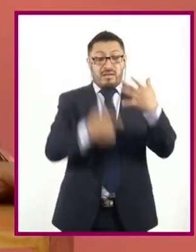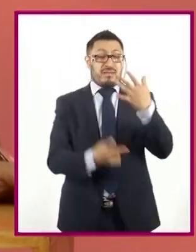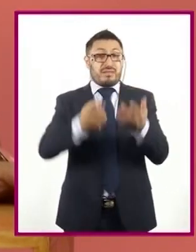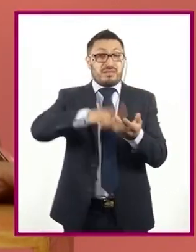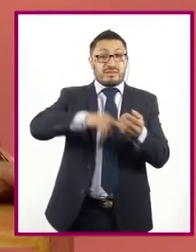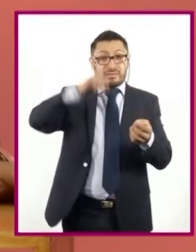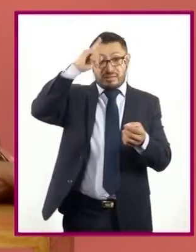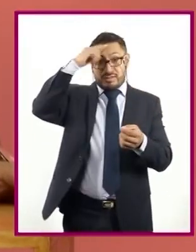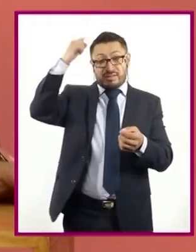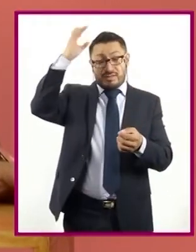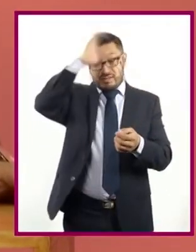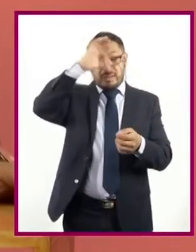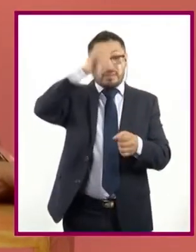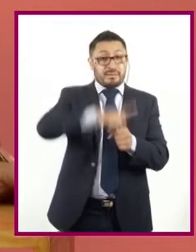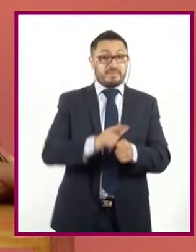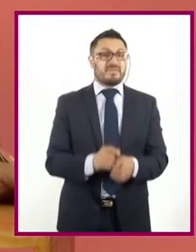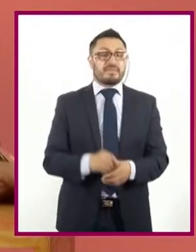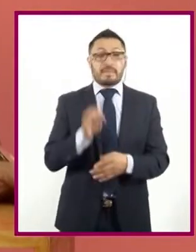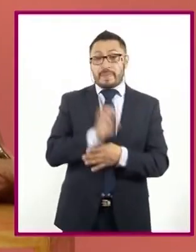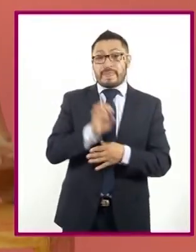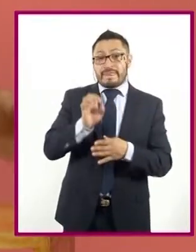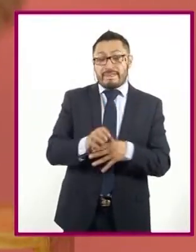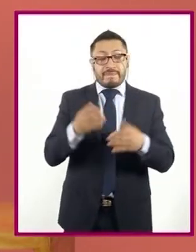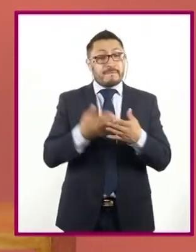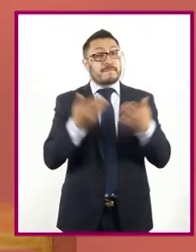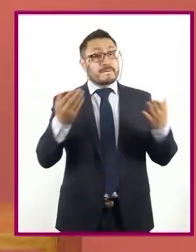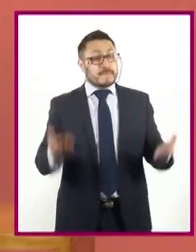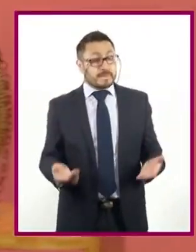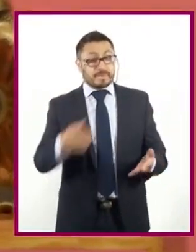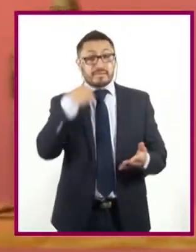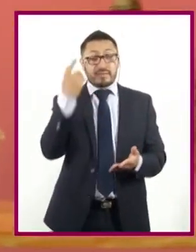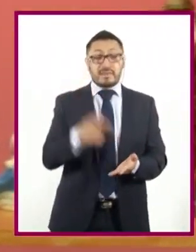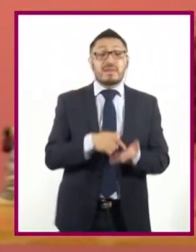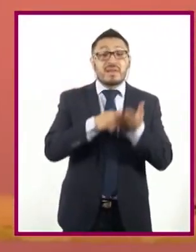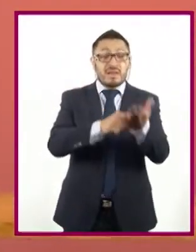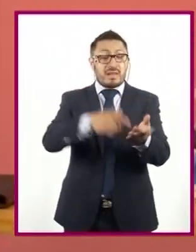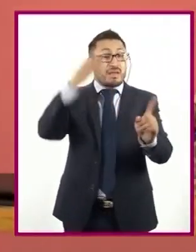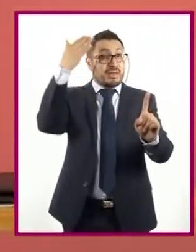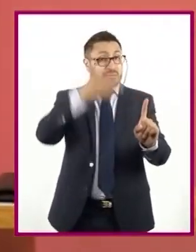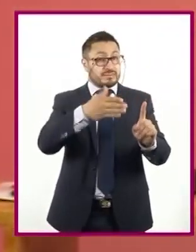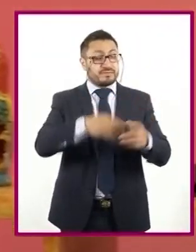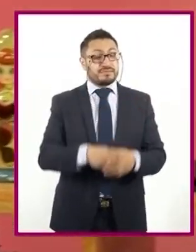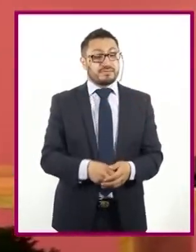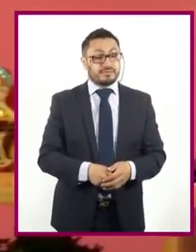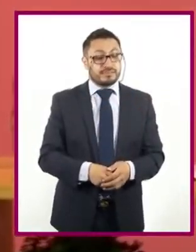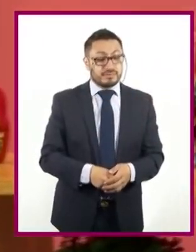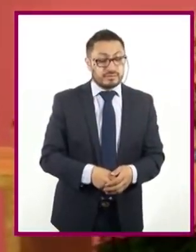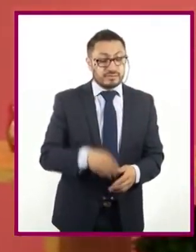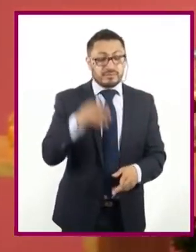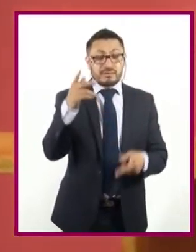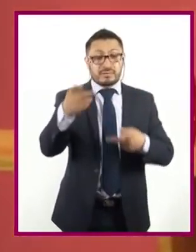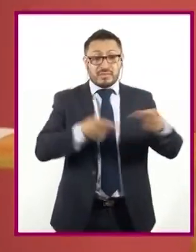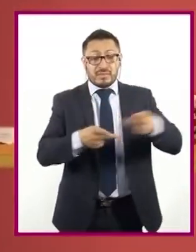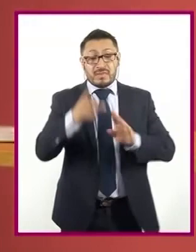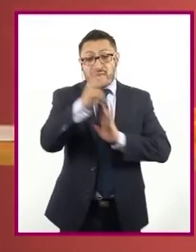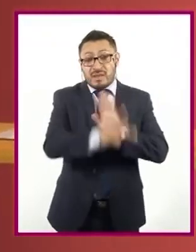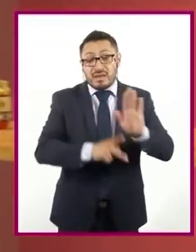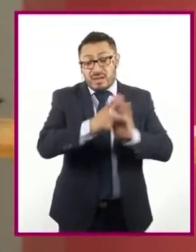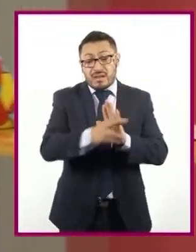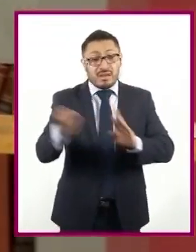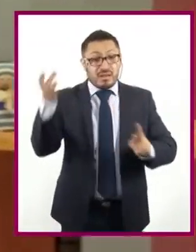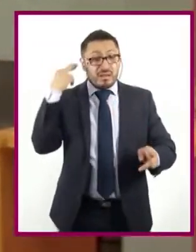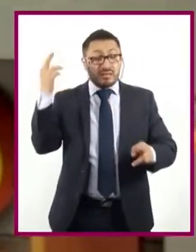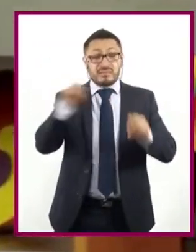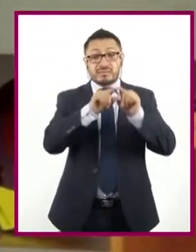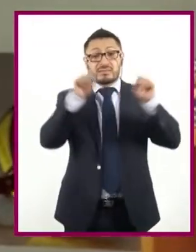cultura. Entonces, ahora queremos proponerles un reto. Preparen una cápsula radiofónica